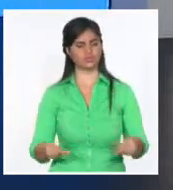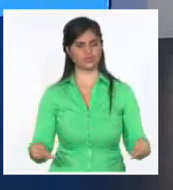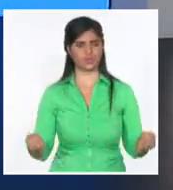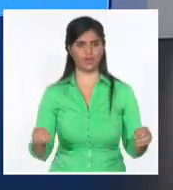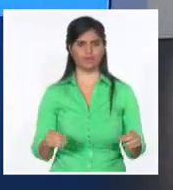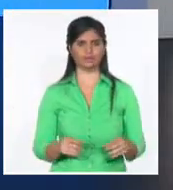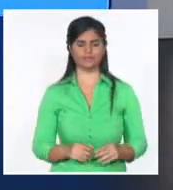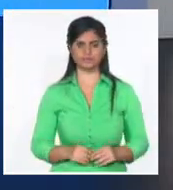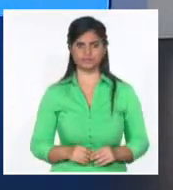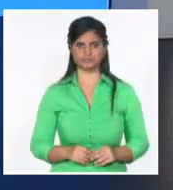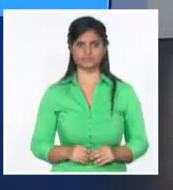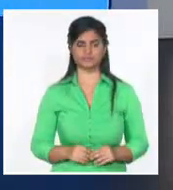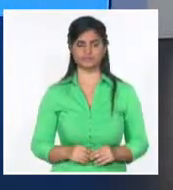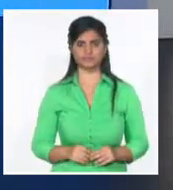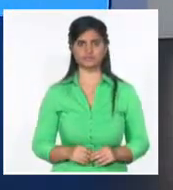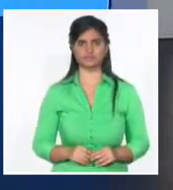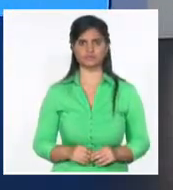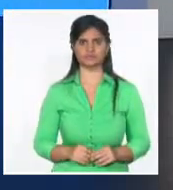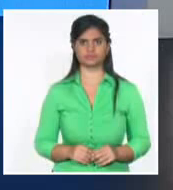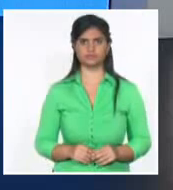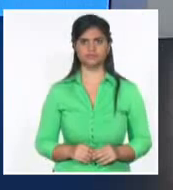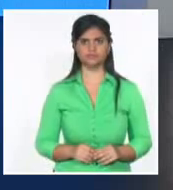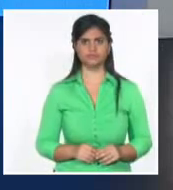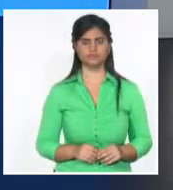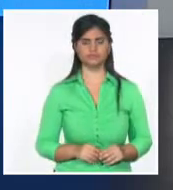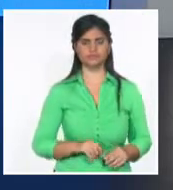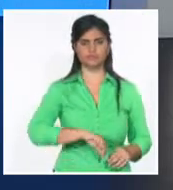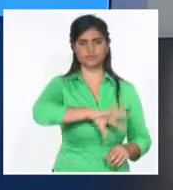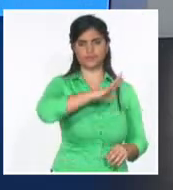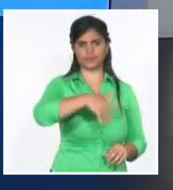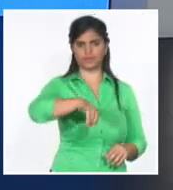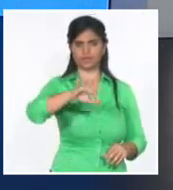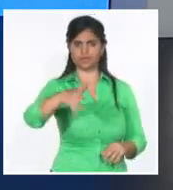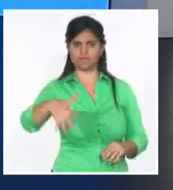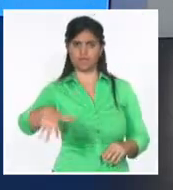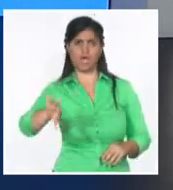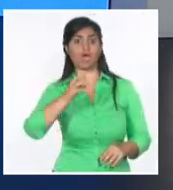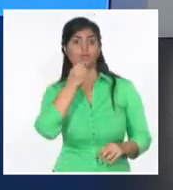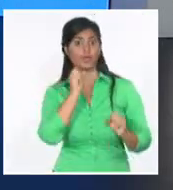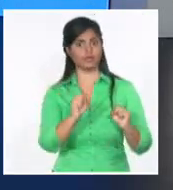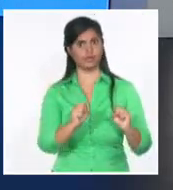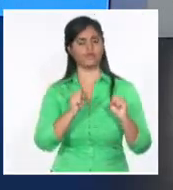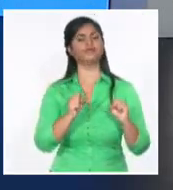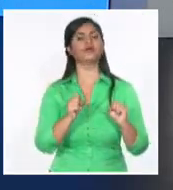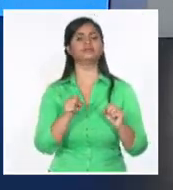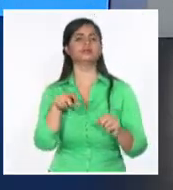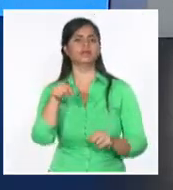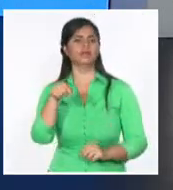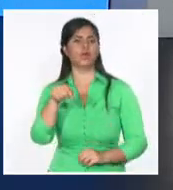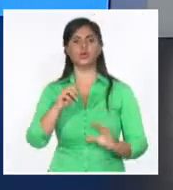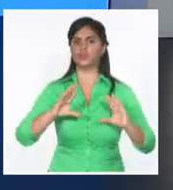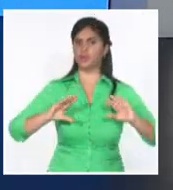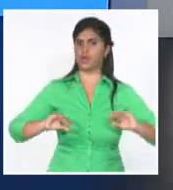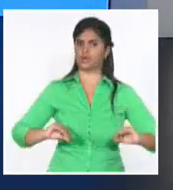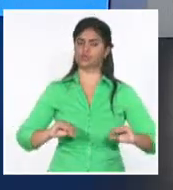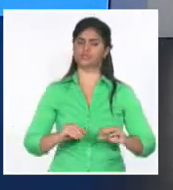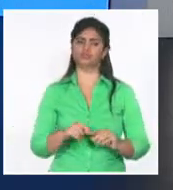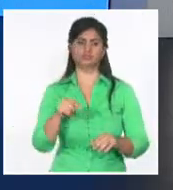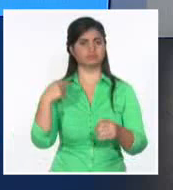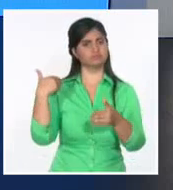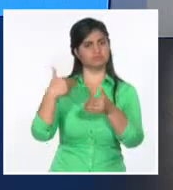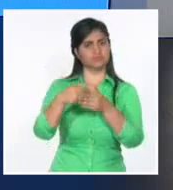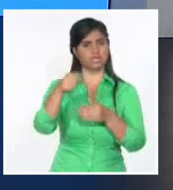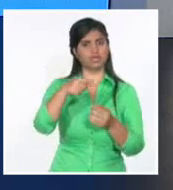oriente. Están generando ya pues oleaje que ya llegará a marejadas, que pueden llegar a ser fuertes ya hacia el final del día de hoy, y que bueno, por momentos en algunas